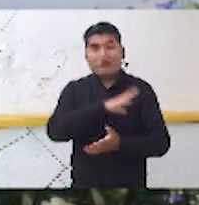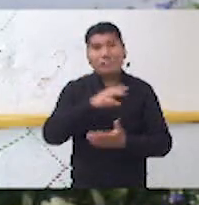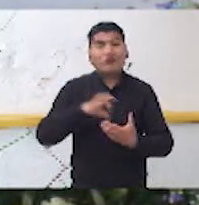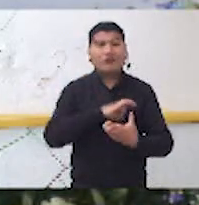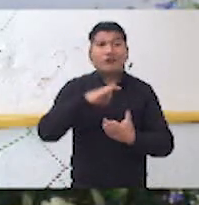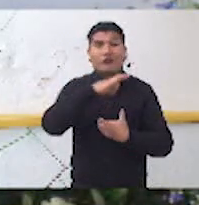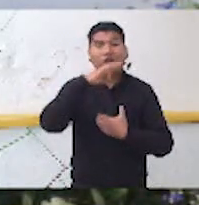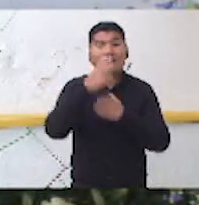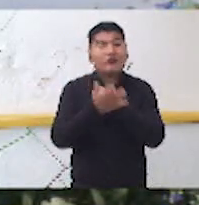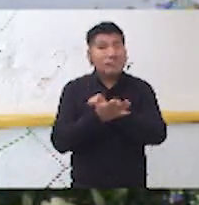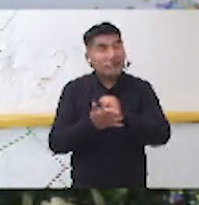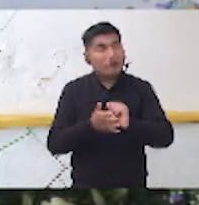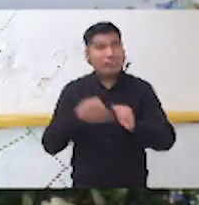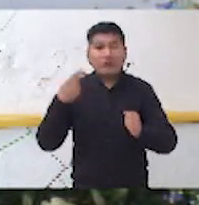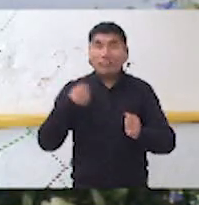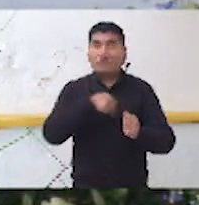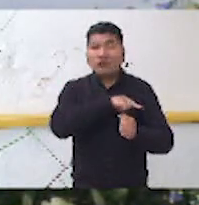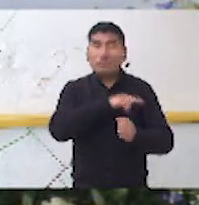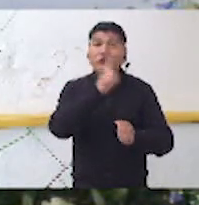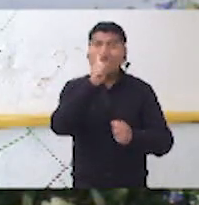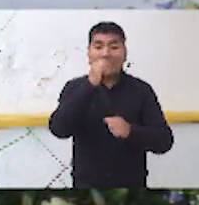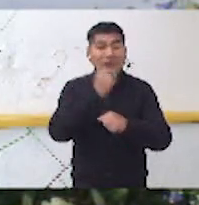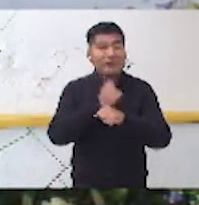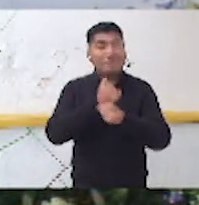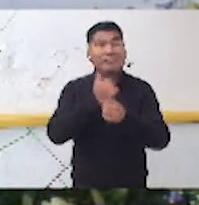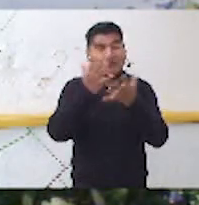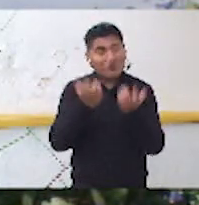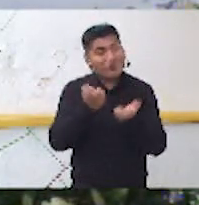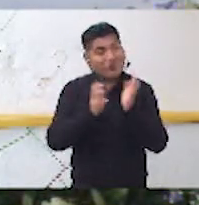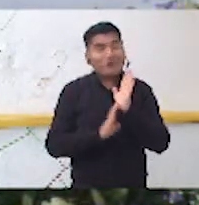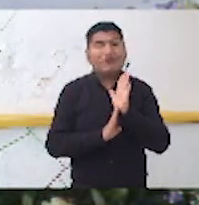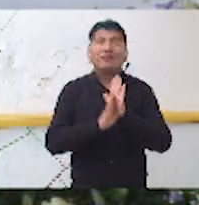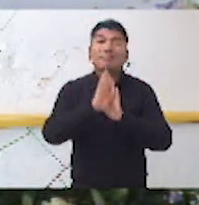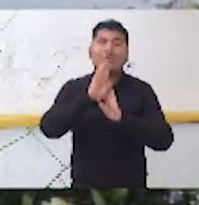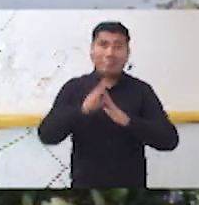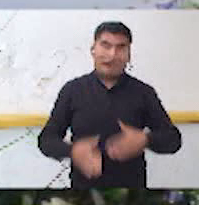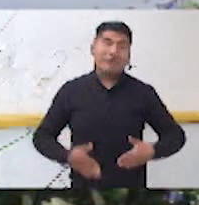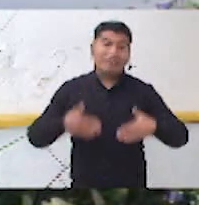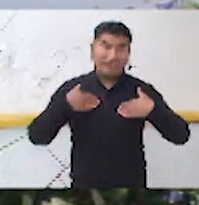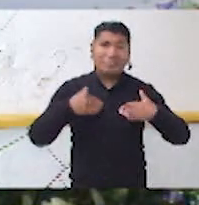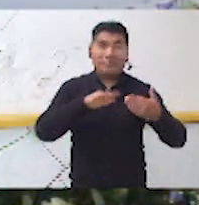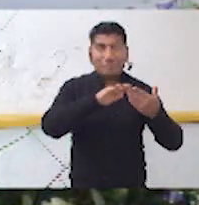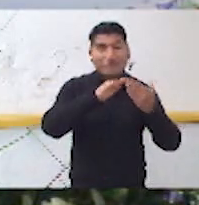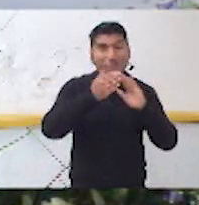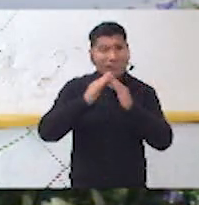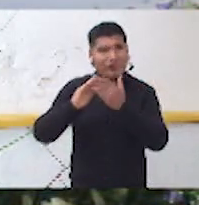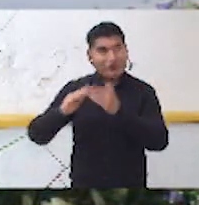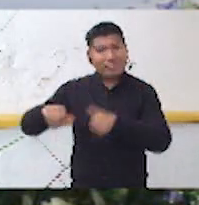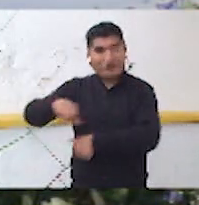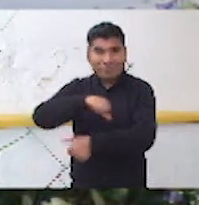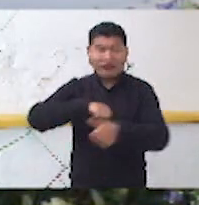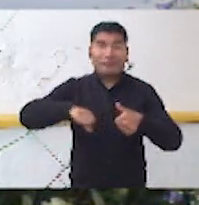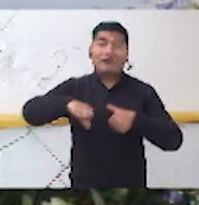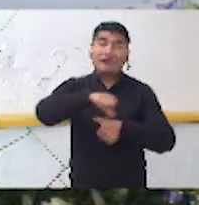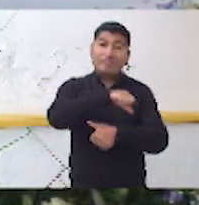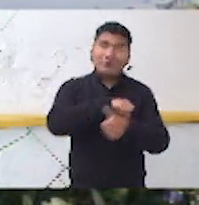Espíritu Santo, porque somos una iglesia que quiere crecer en la vida de comunión y de fraternidad.